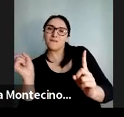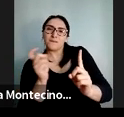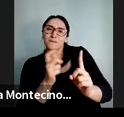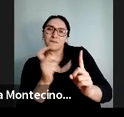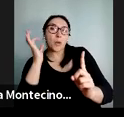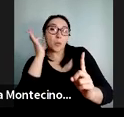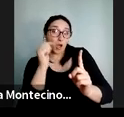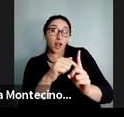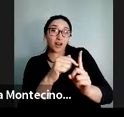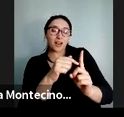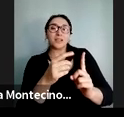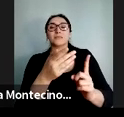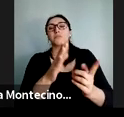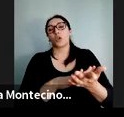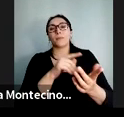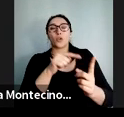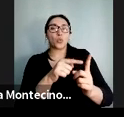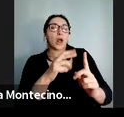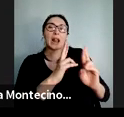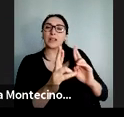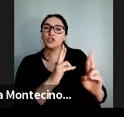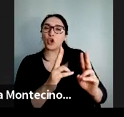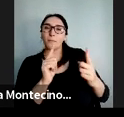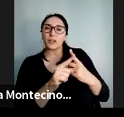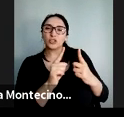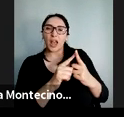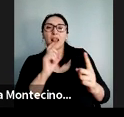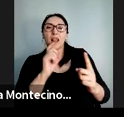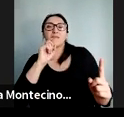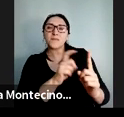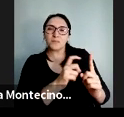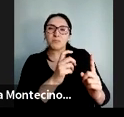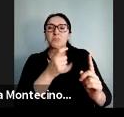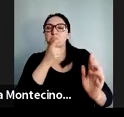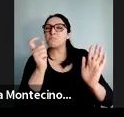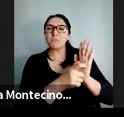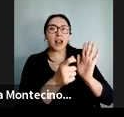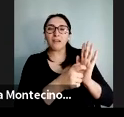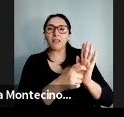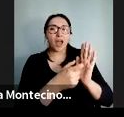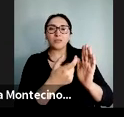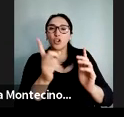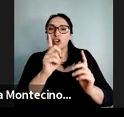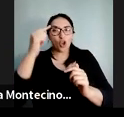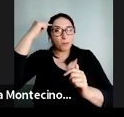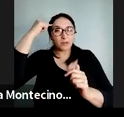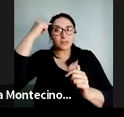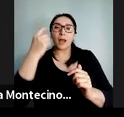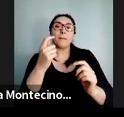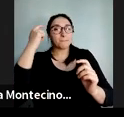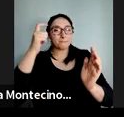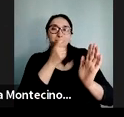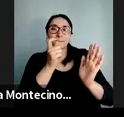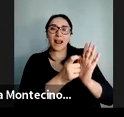hacen frecuentes referencias a relaciones personales, caen en descalificativos, donde el cuerpo es usado como arma y campo de